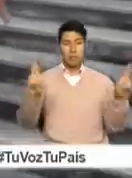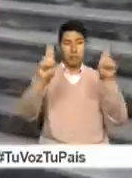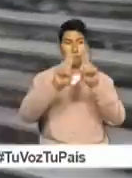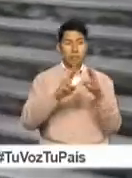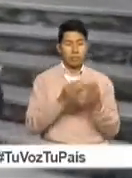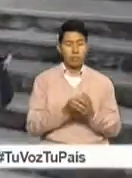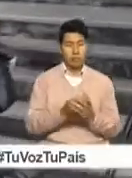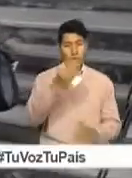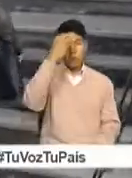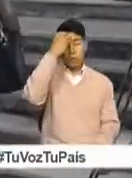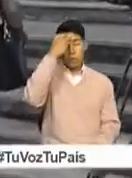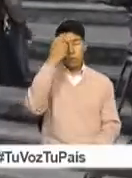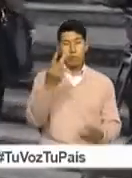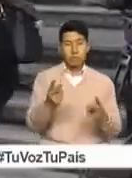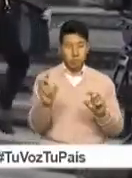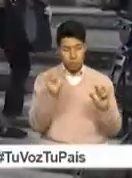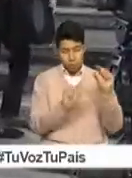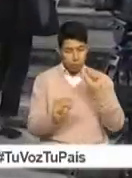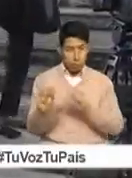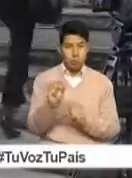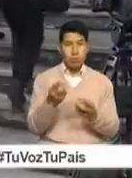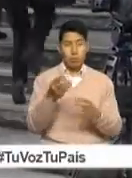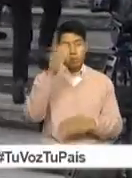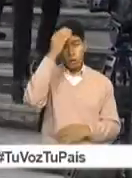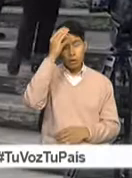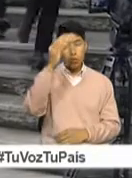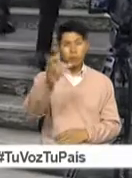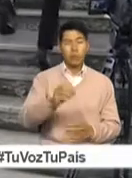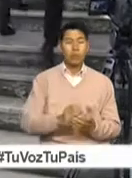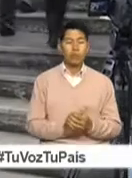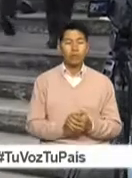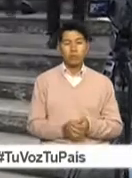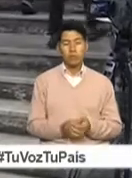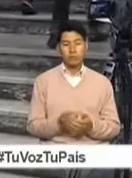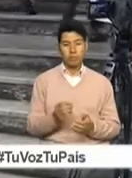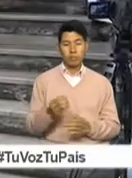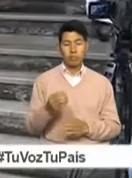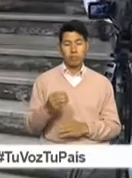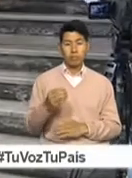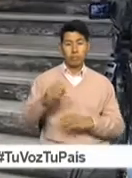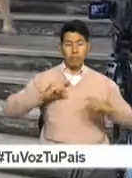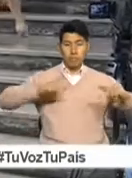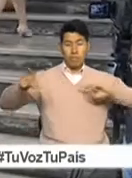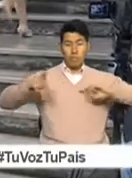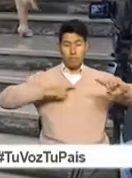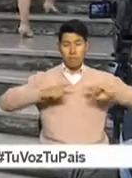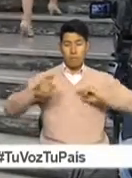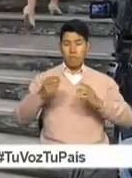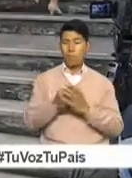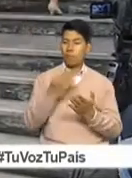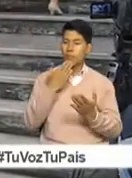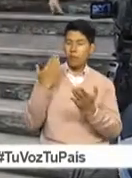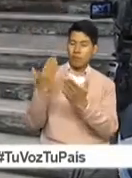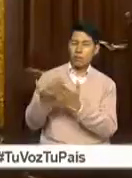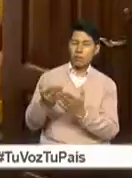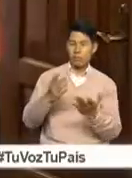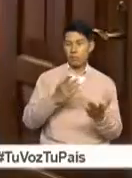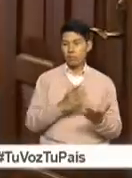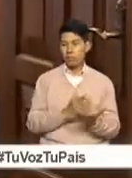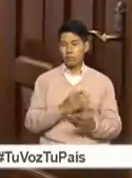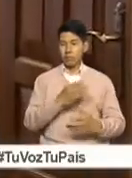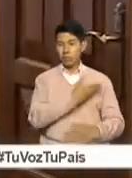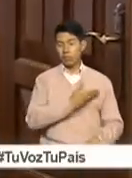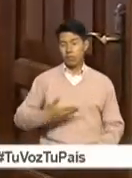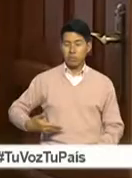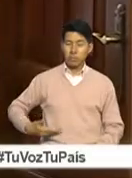la ciencia y la cultura unesco irina bokova el jefe de estado agradeció la visita de la funcionaria extranjera y a la par